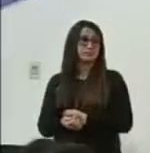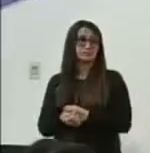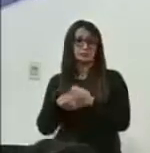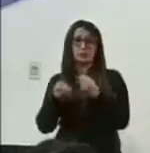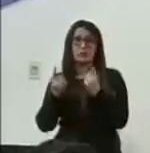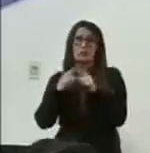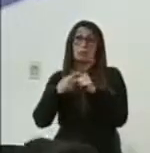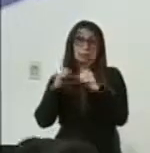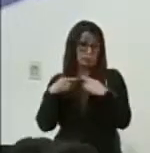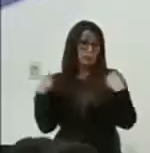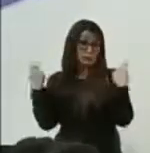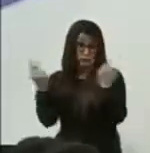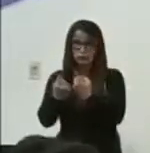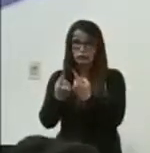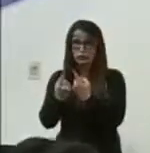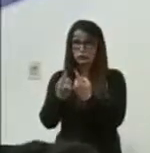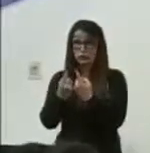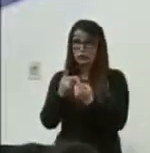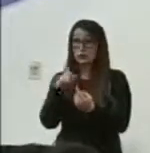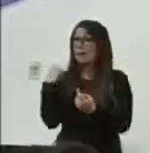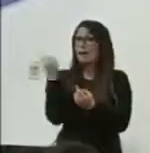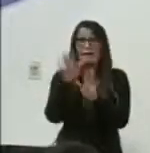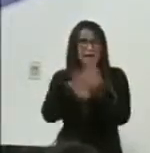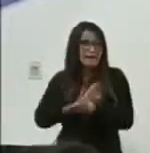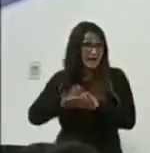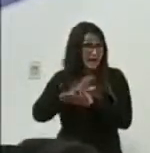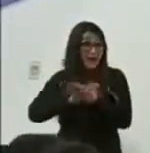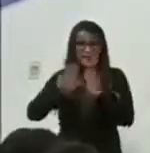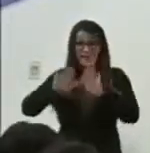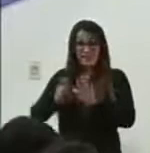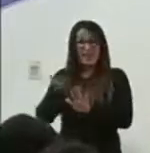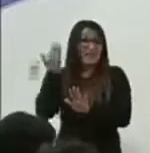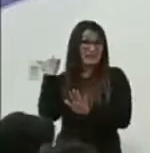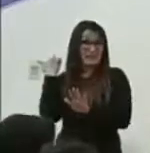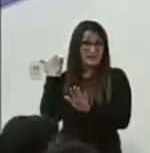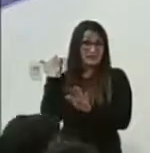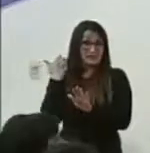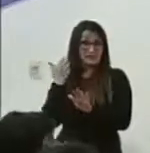Por todos nosotros, para que nadie quede atrás. Cuente